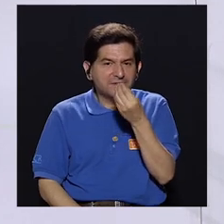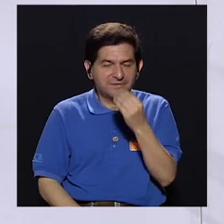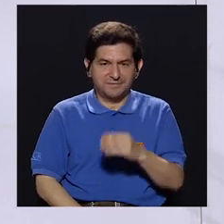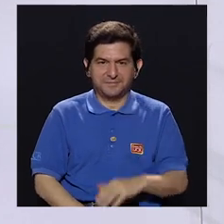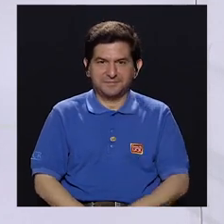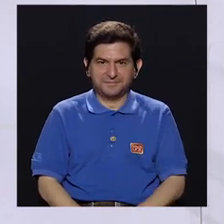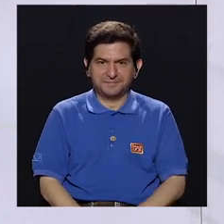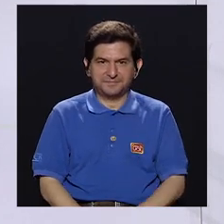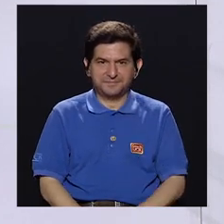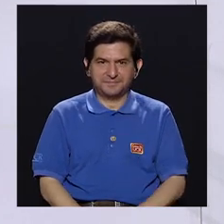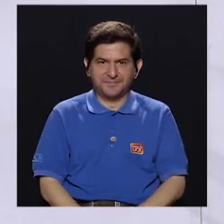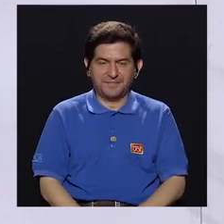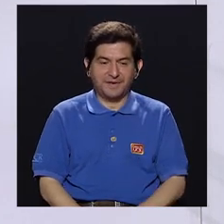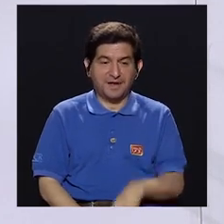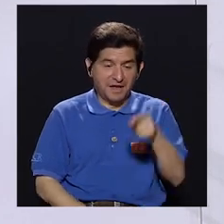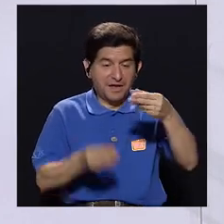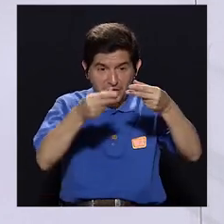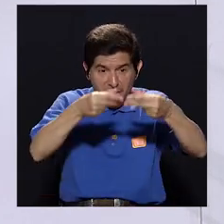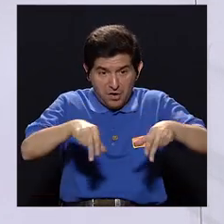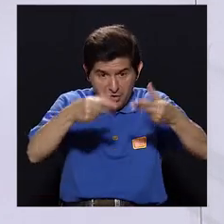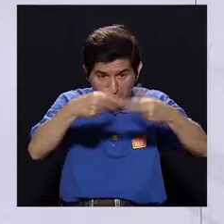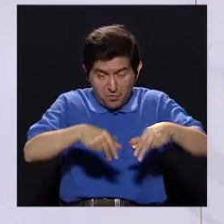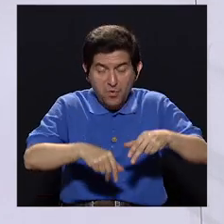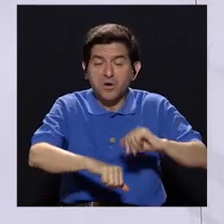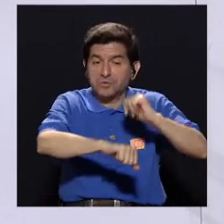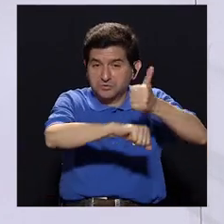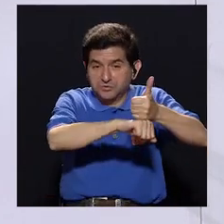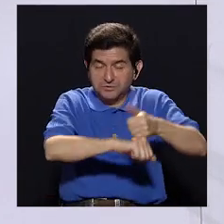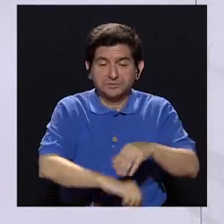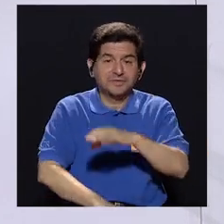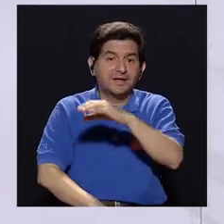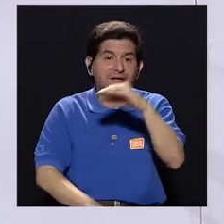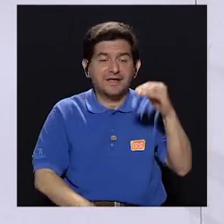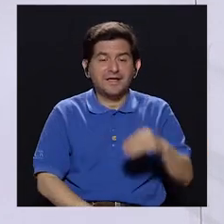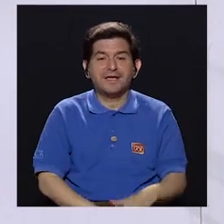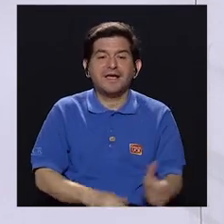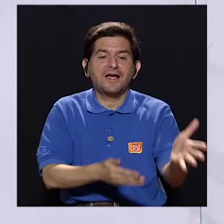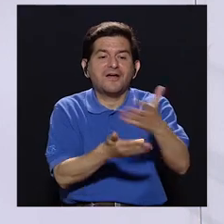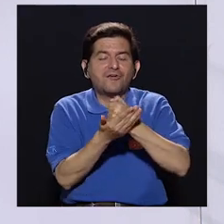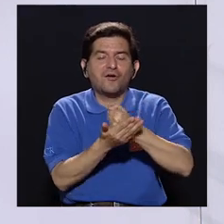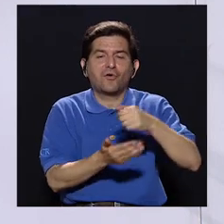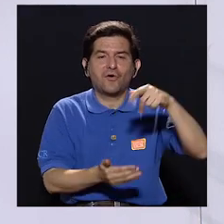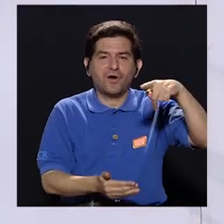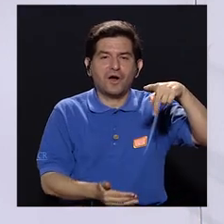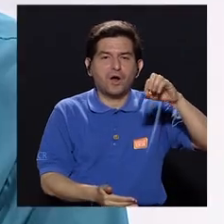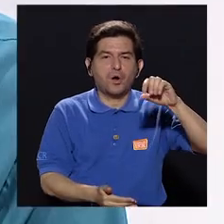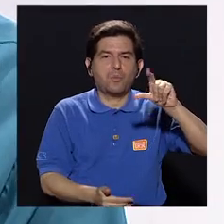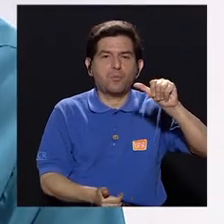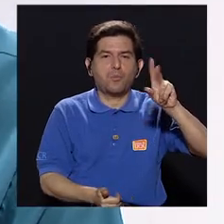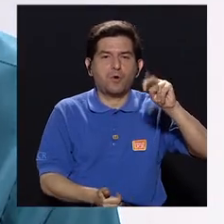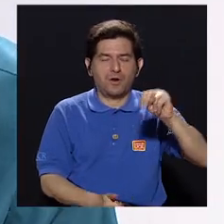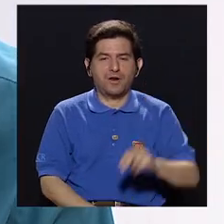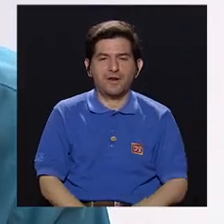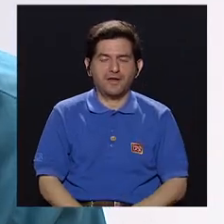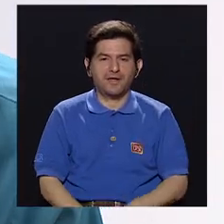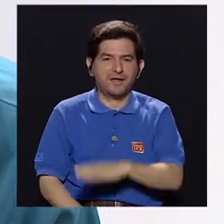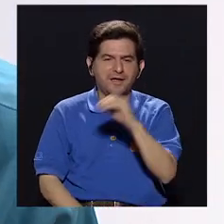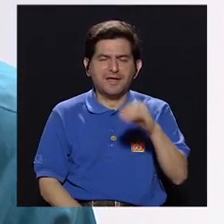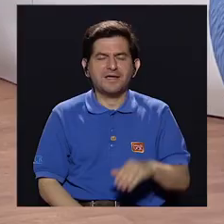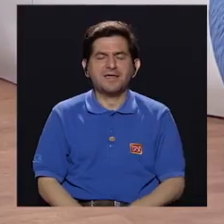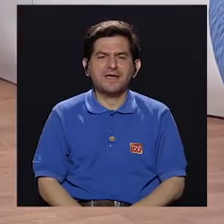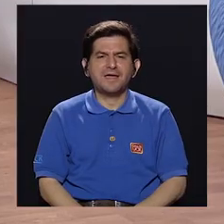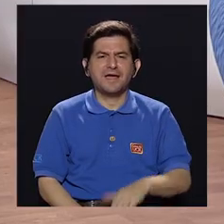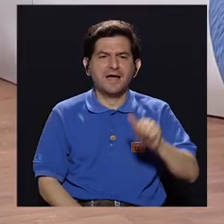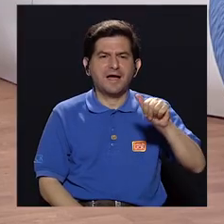alimente e ponga huevos si es del caso y y recoja el polen increíble también la